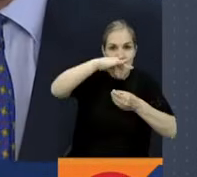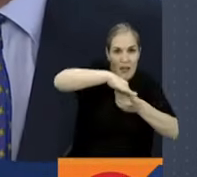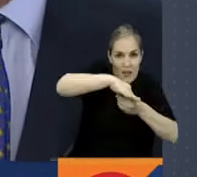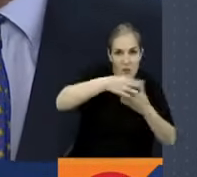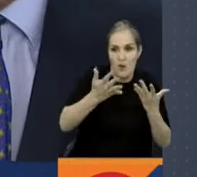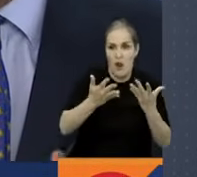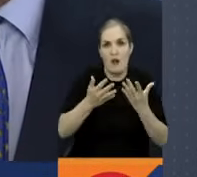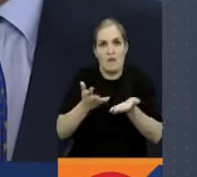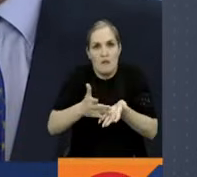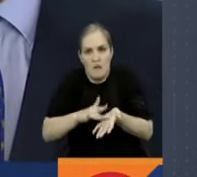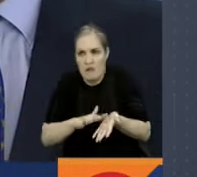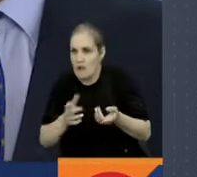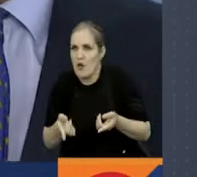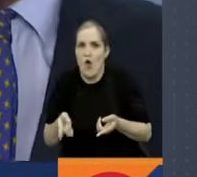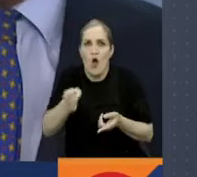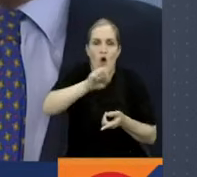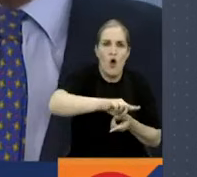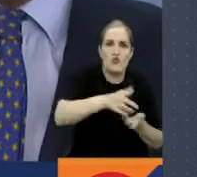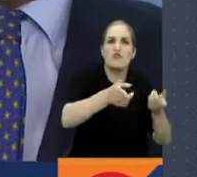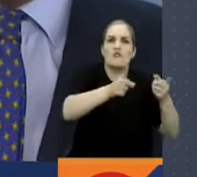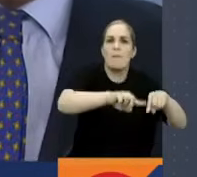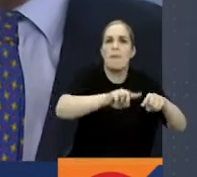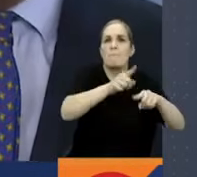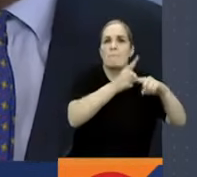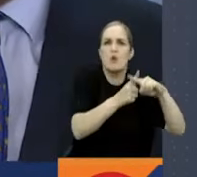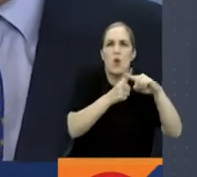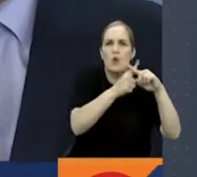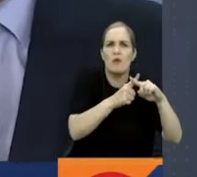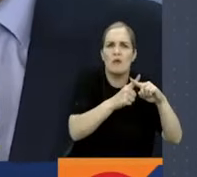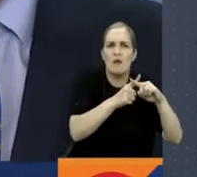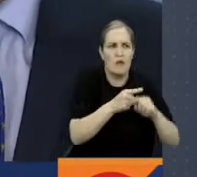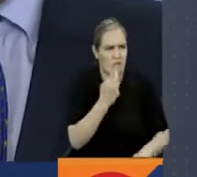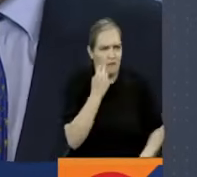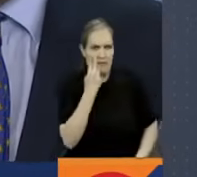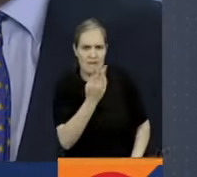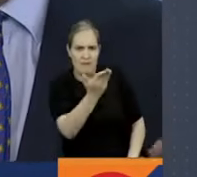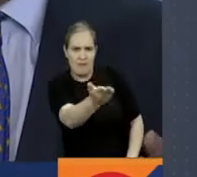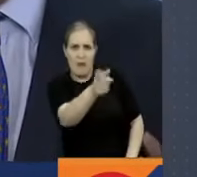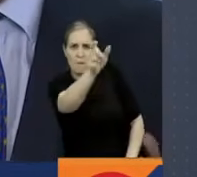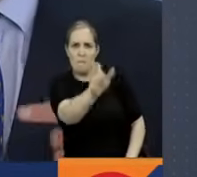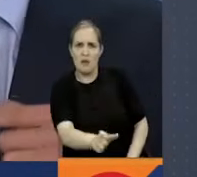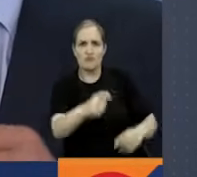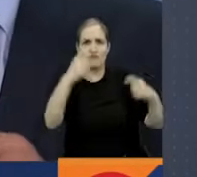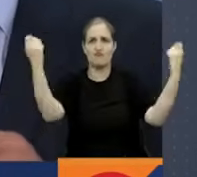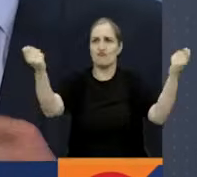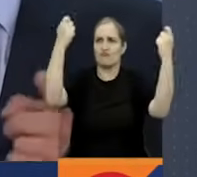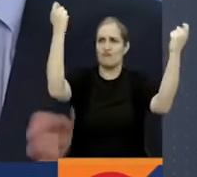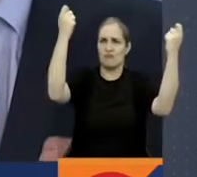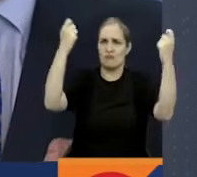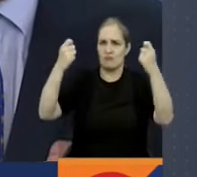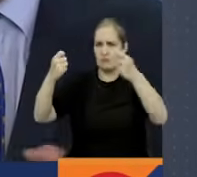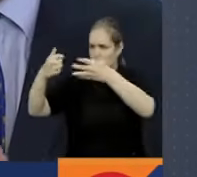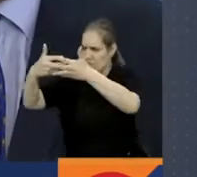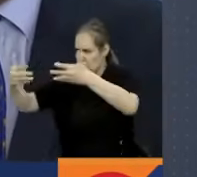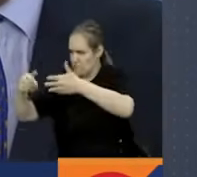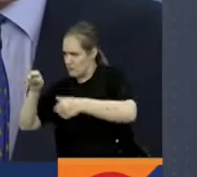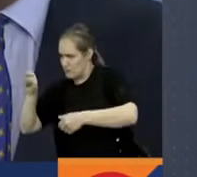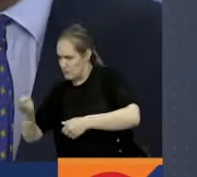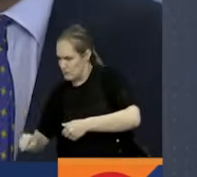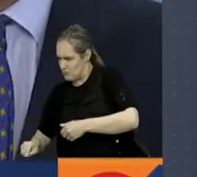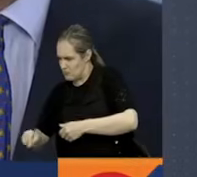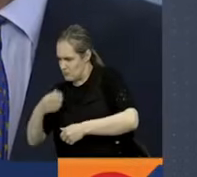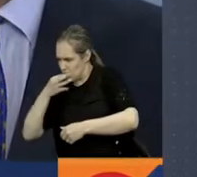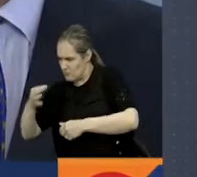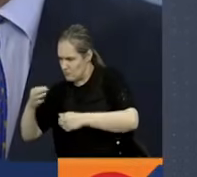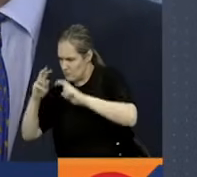General cuando en un acto de campaña para las elecciones que son apenas en unas semanas se ven personas mencionadas en estos documentos